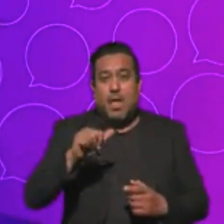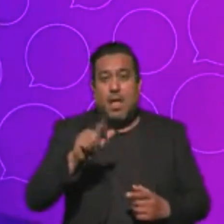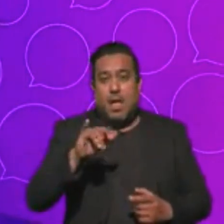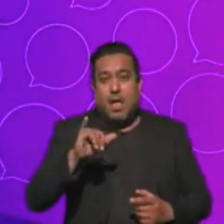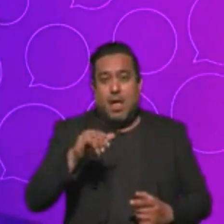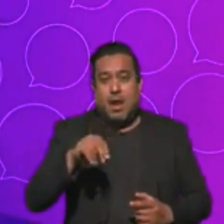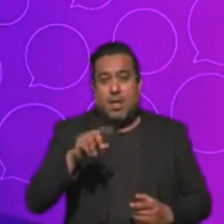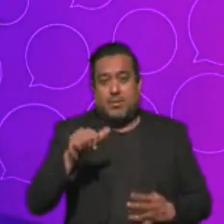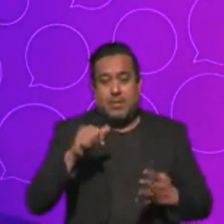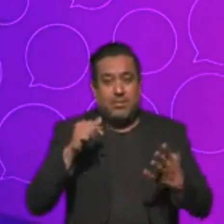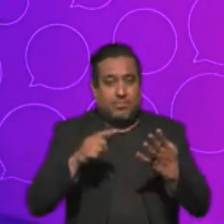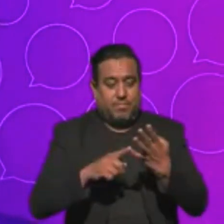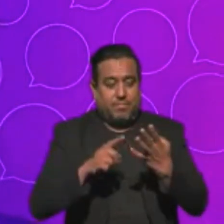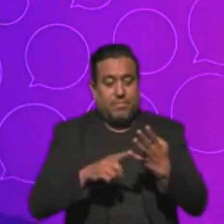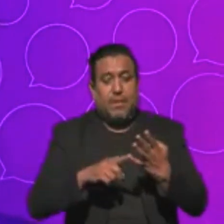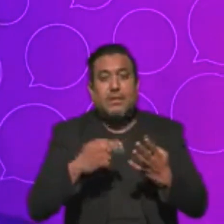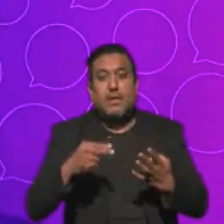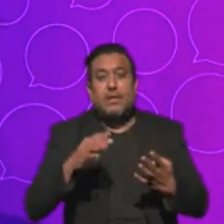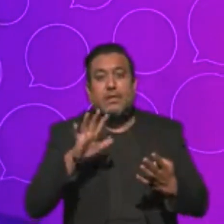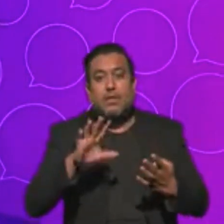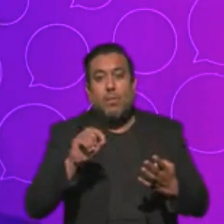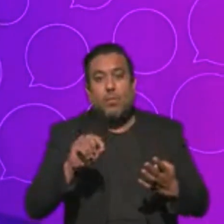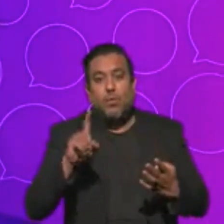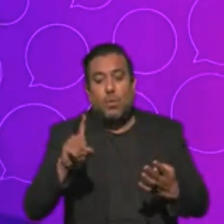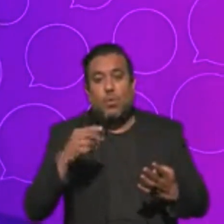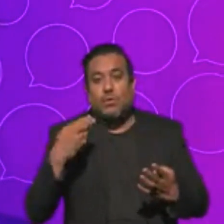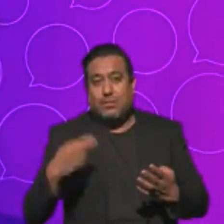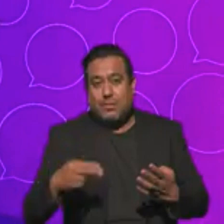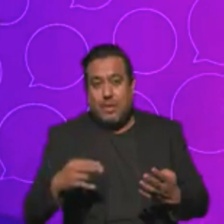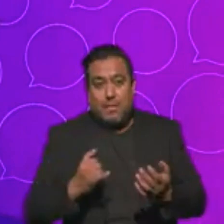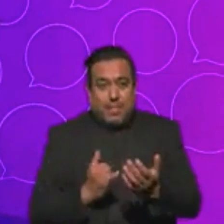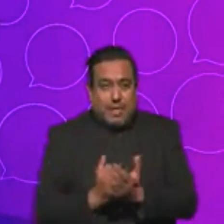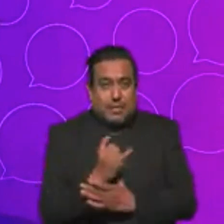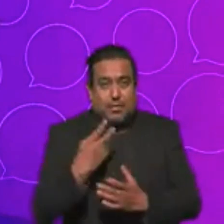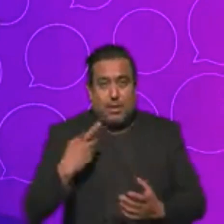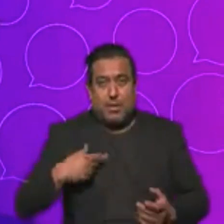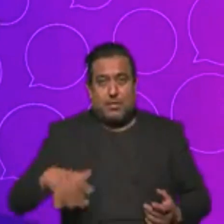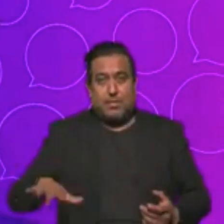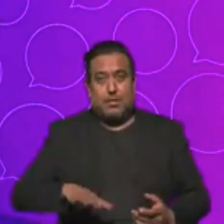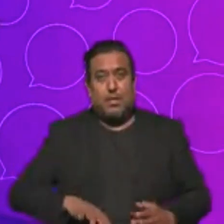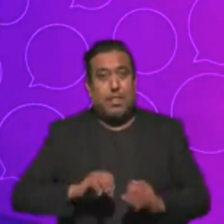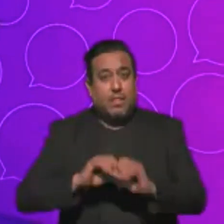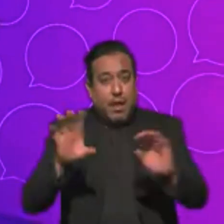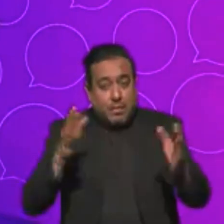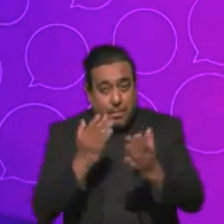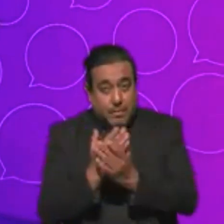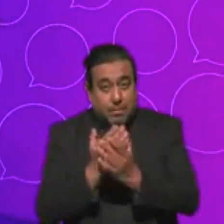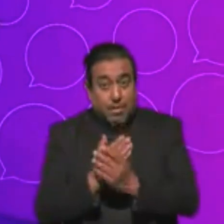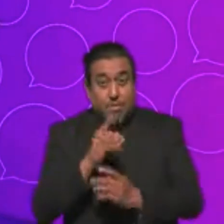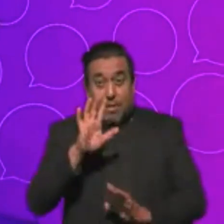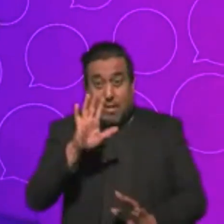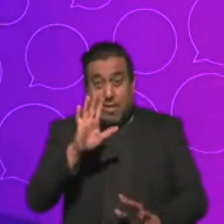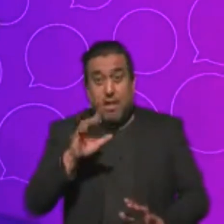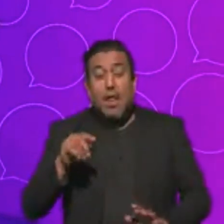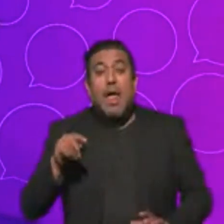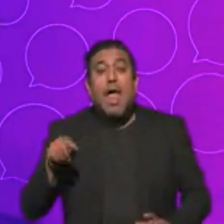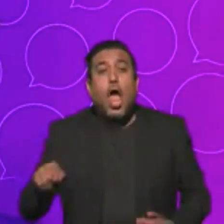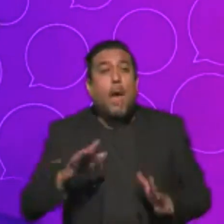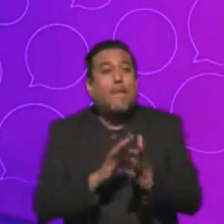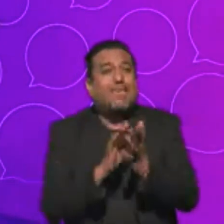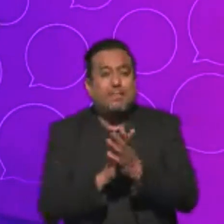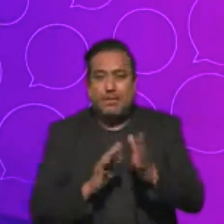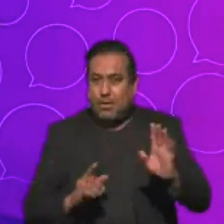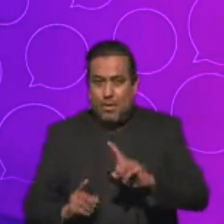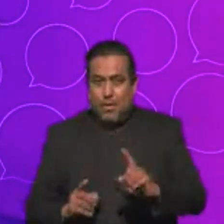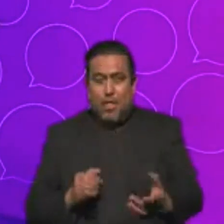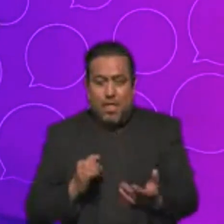tenemos los objetivos TR 5. de transparencia total de decisión ciudadana no participación ciudadana decisión ciudadana y no